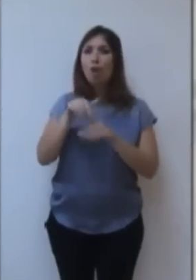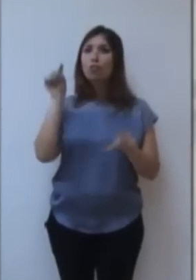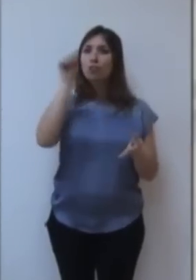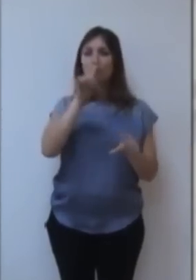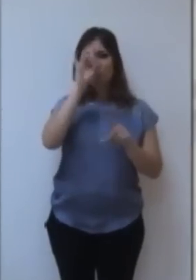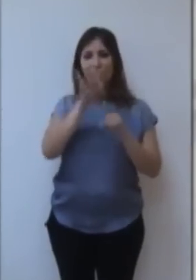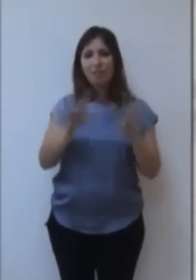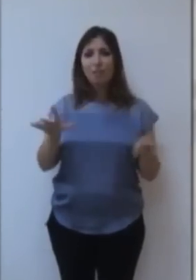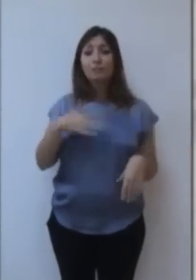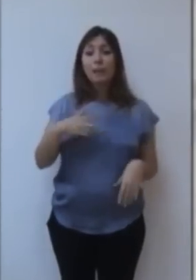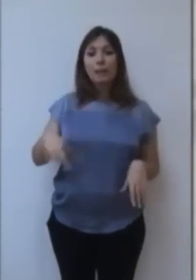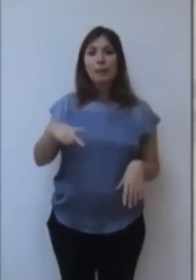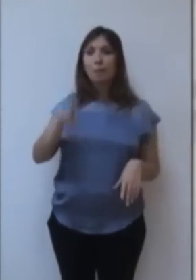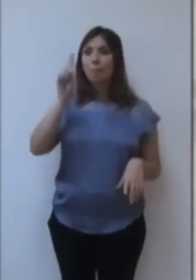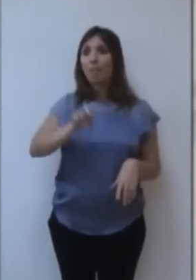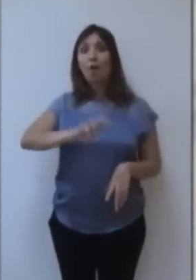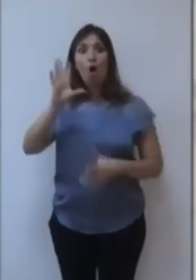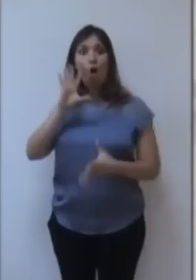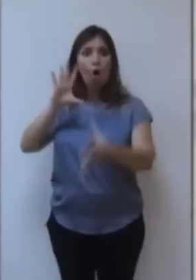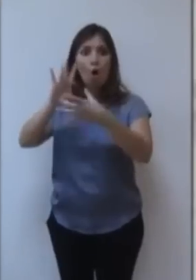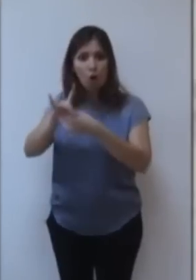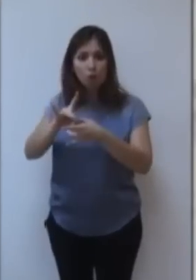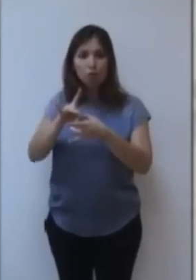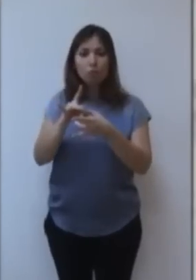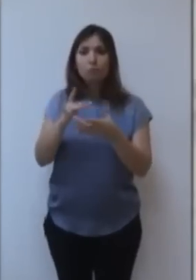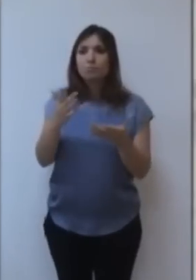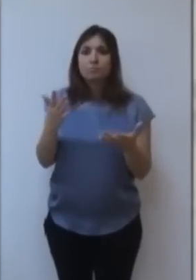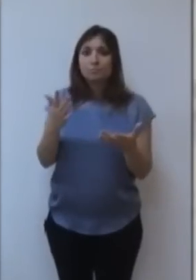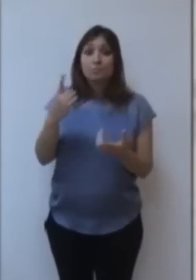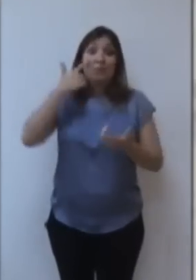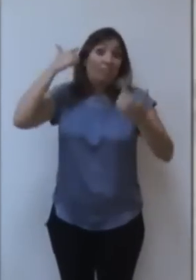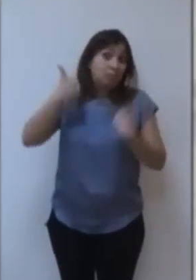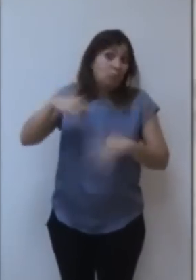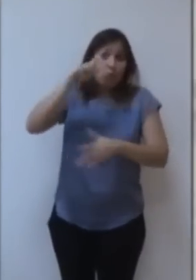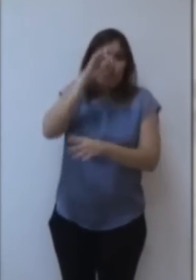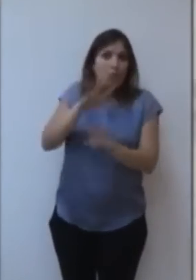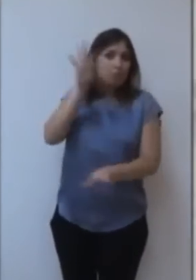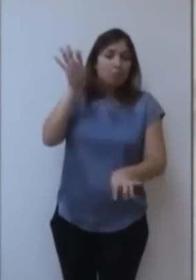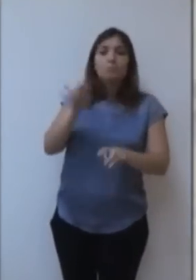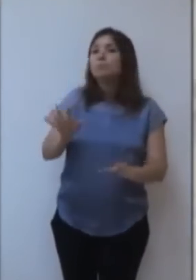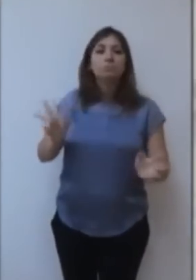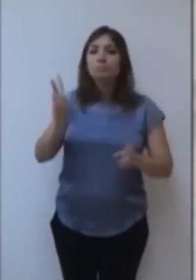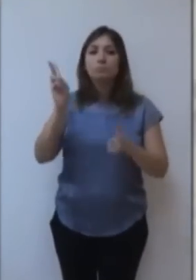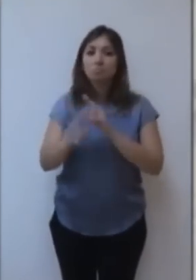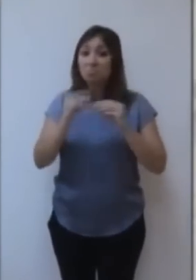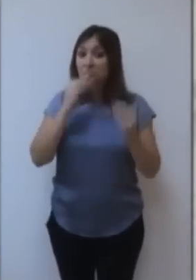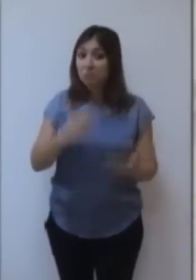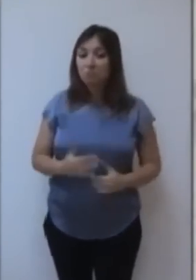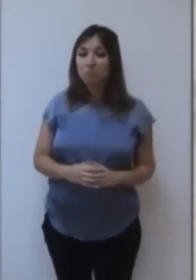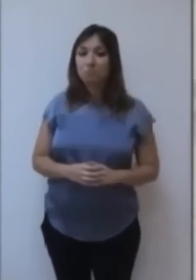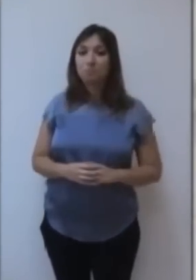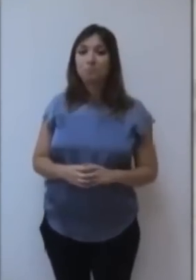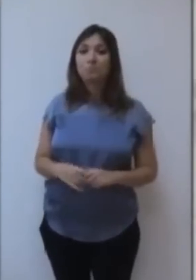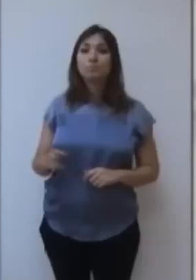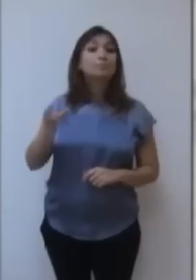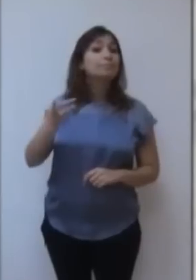donde no van a poder pinchar en un enlace que te lleve a vete tú a saber qué página, ¿no? Que a veces nos pasa, ¿no? Yo